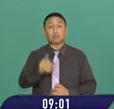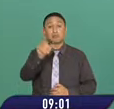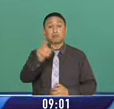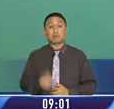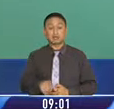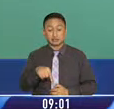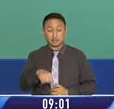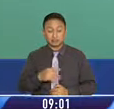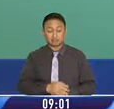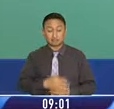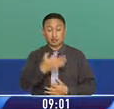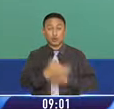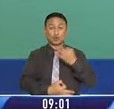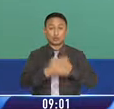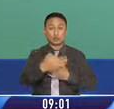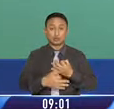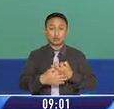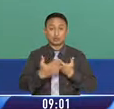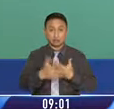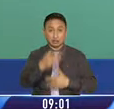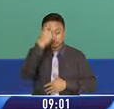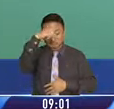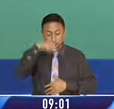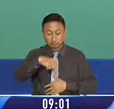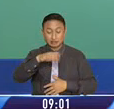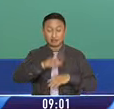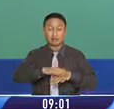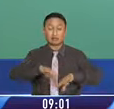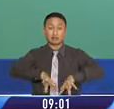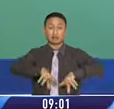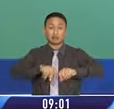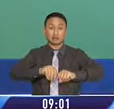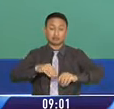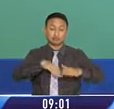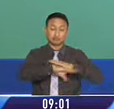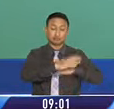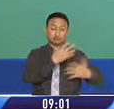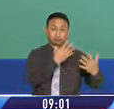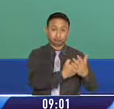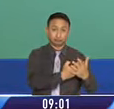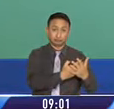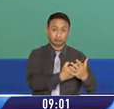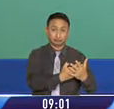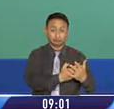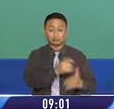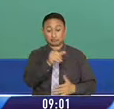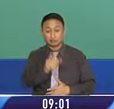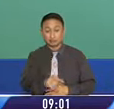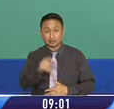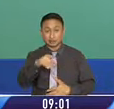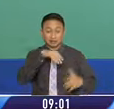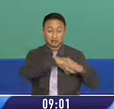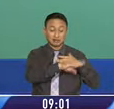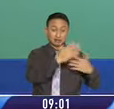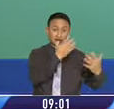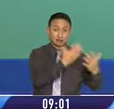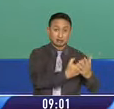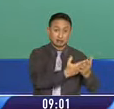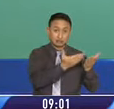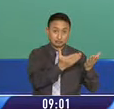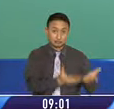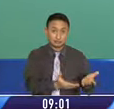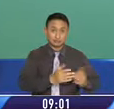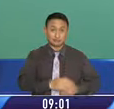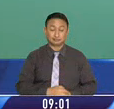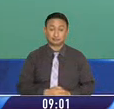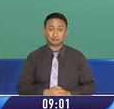tiene sentencias ejecutoriadas por corrupción, que es un preso bajo las condiciones legales de este